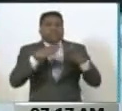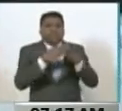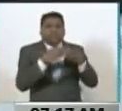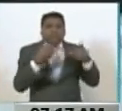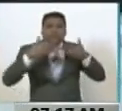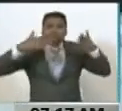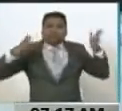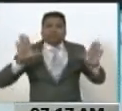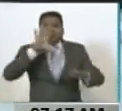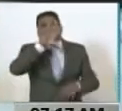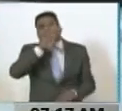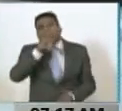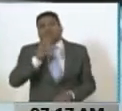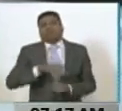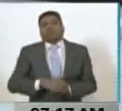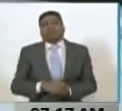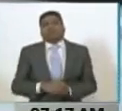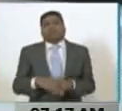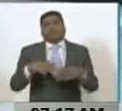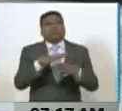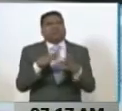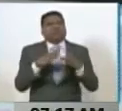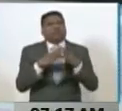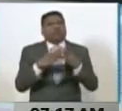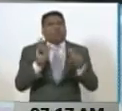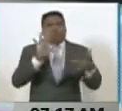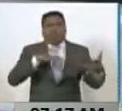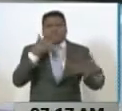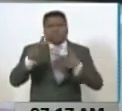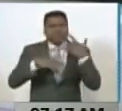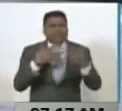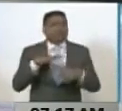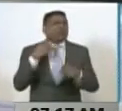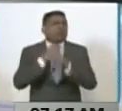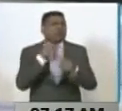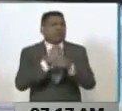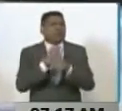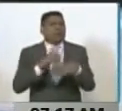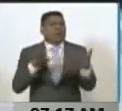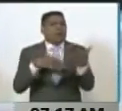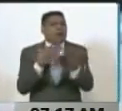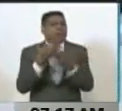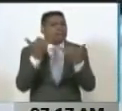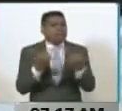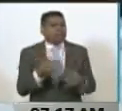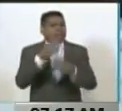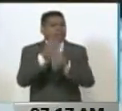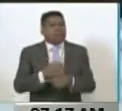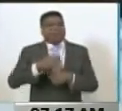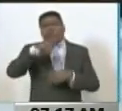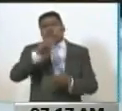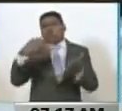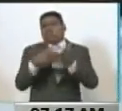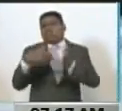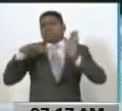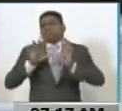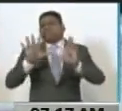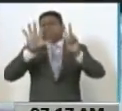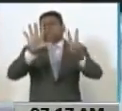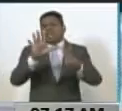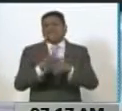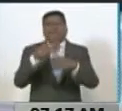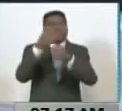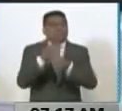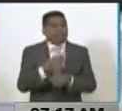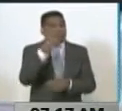a nivel nacional. Cuéntanos qué ha sido el trabajo hasta ahora y qué esperamos para el 2017, ya que el compromiso es mayor porque todavía